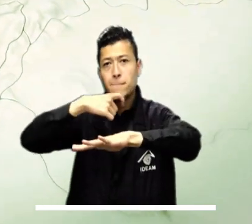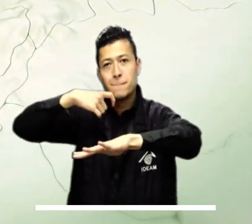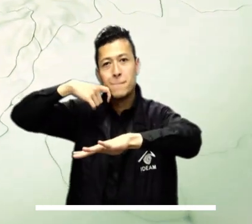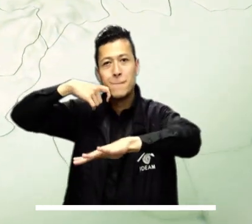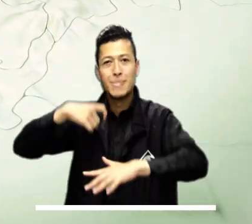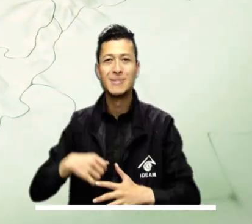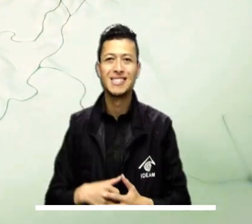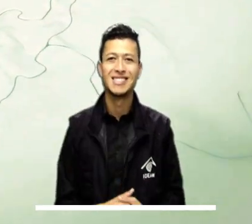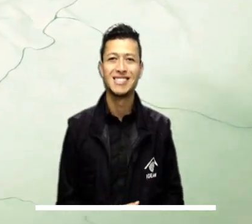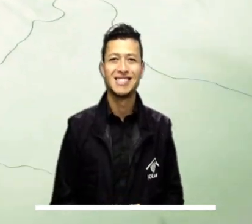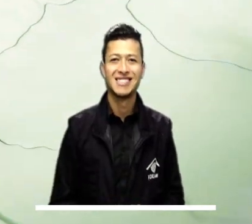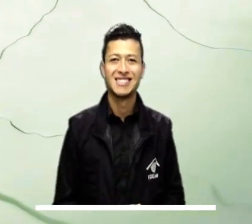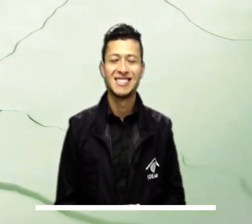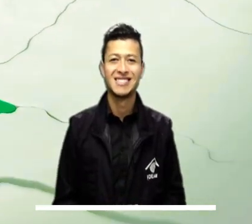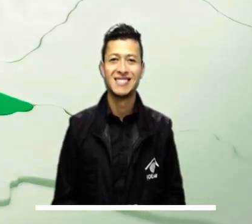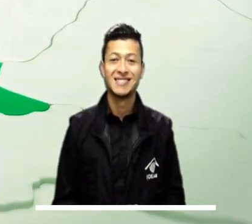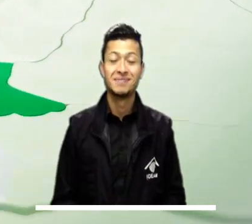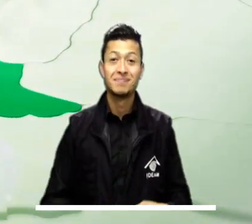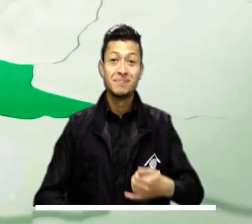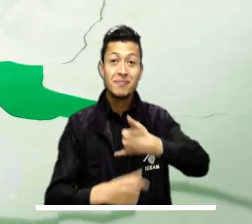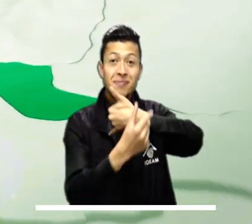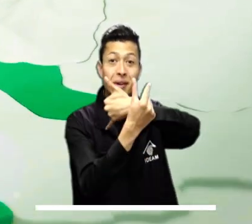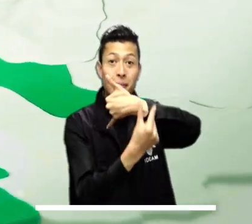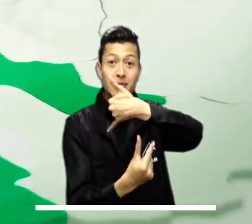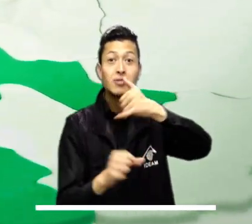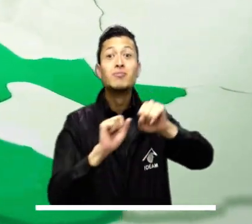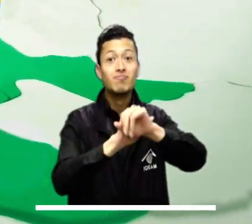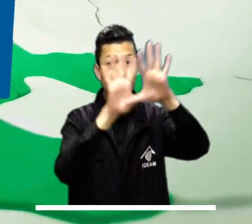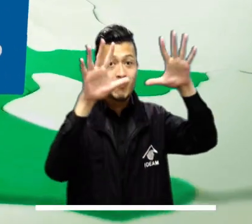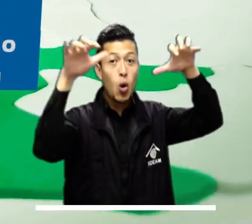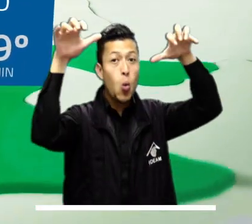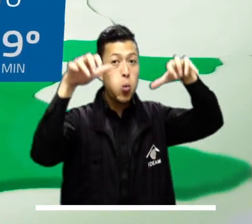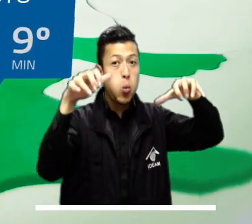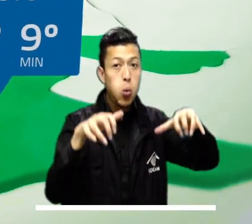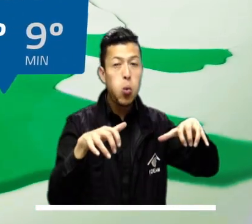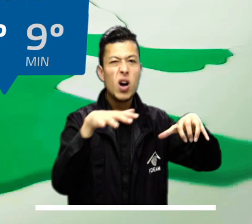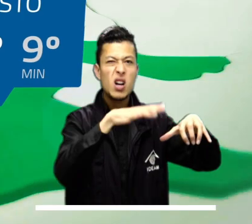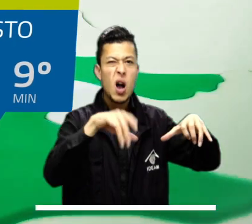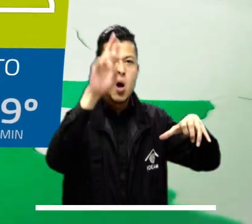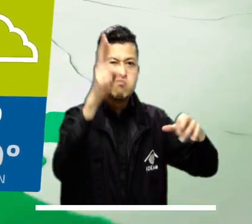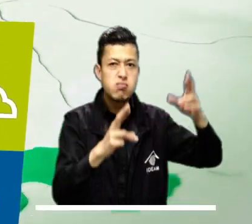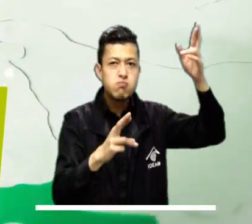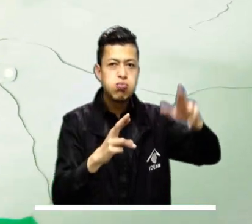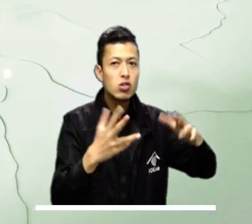Mientras que el Pacífico espera una mañana lluviosa con posibles descargas eléctricas sobre Chocó.